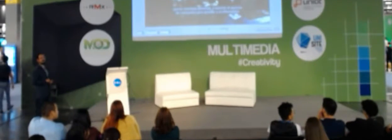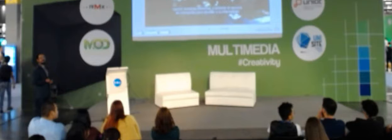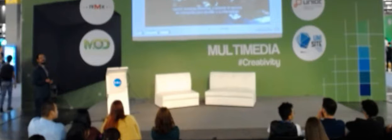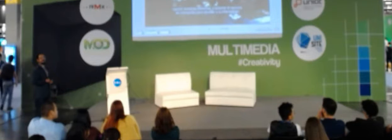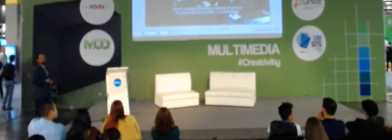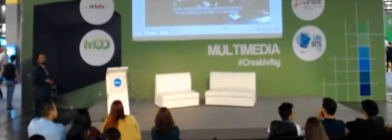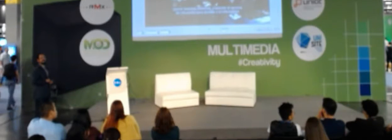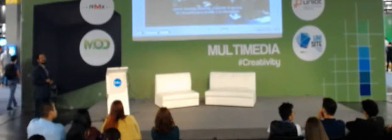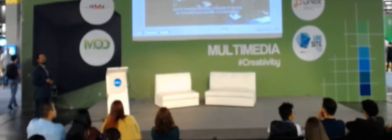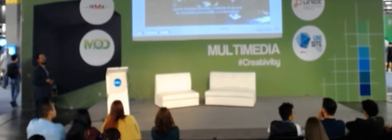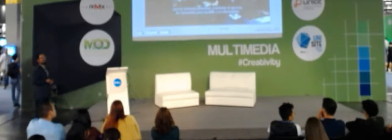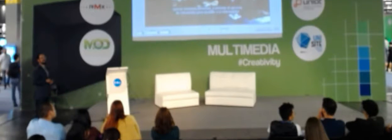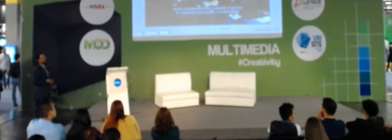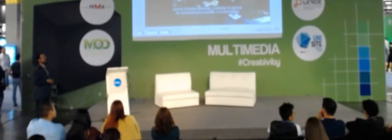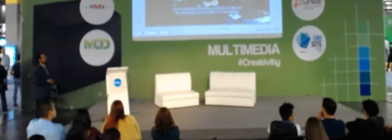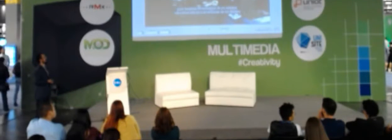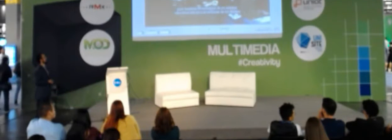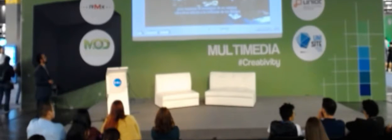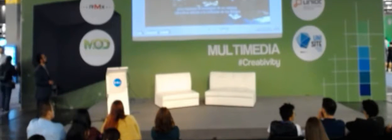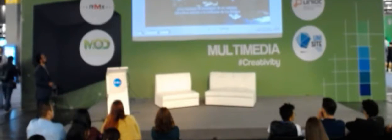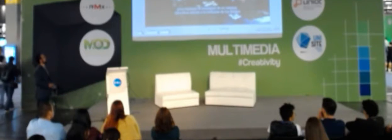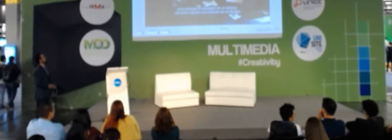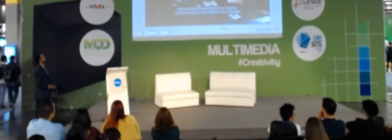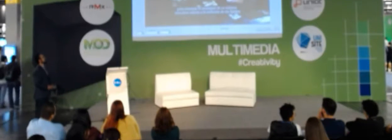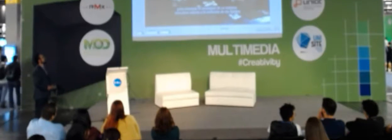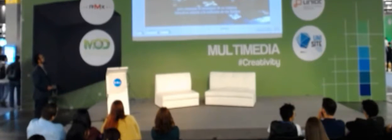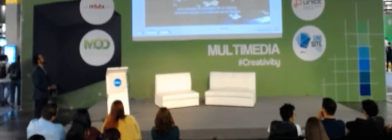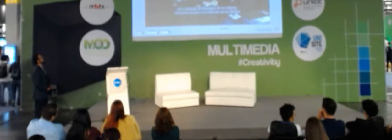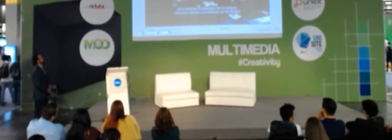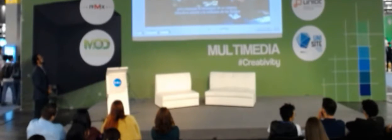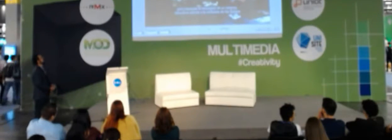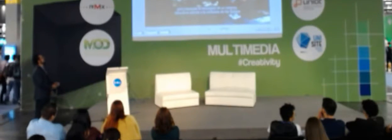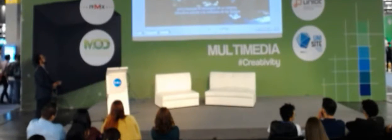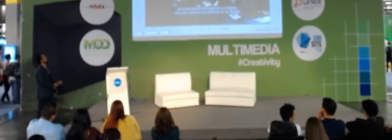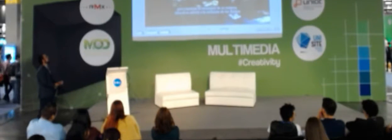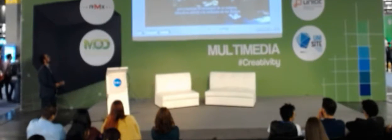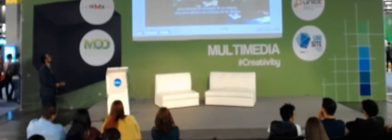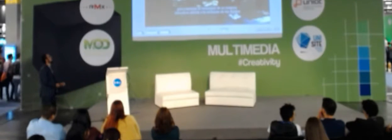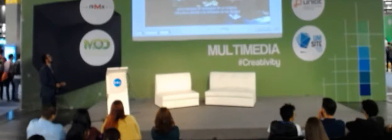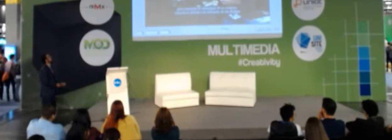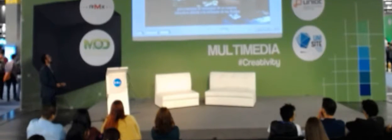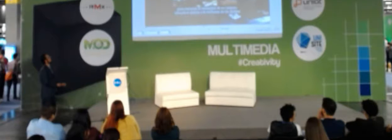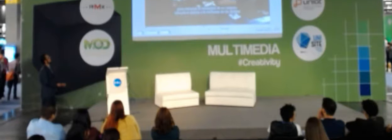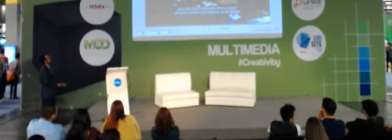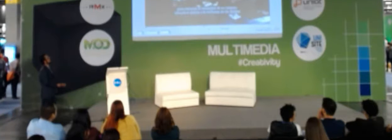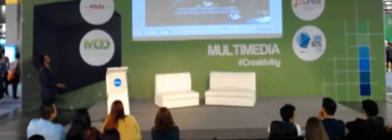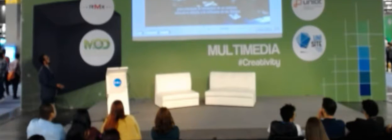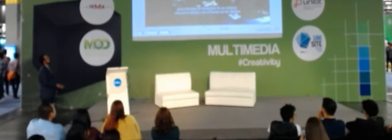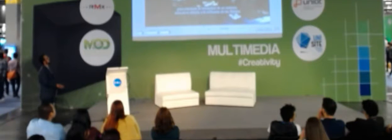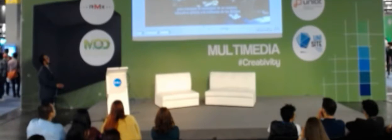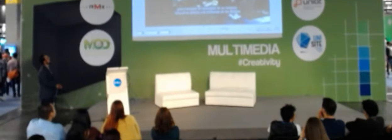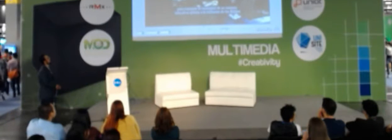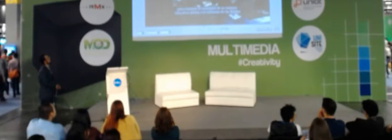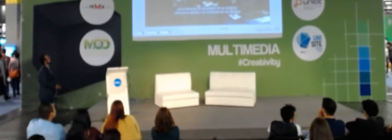intérpretes para acceder a la información, para expresar la necesidad de un sistema educativo abierto a la inclusión de los